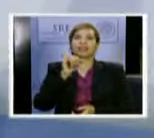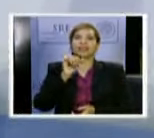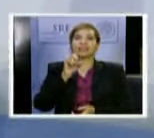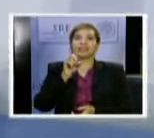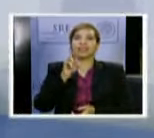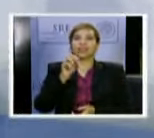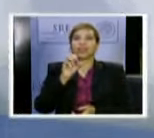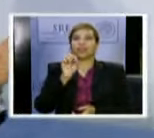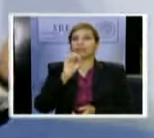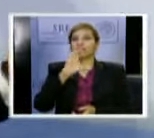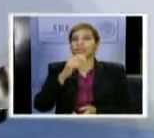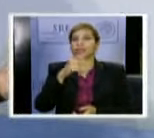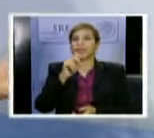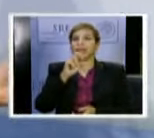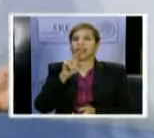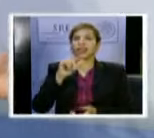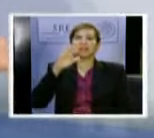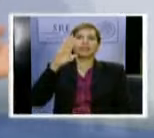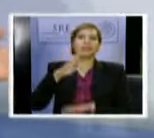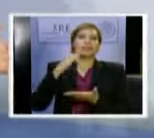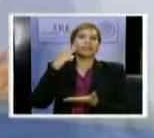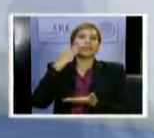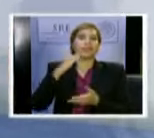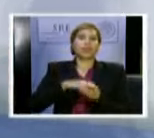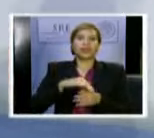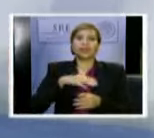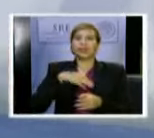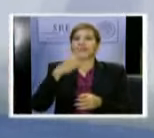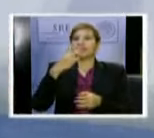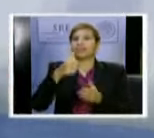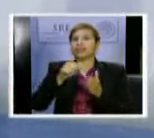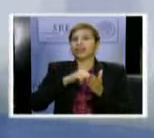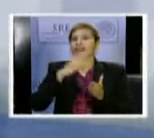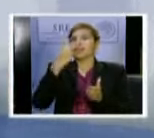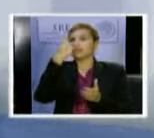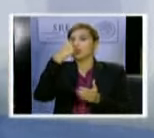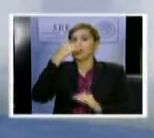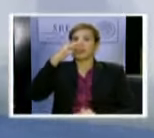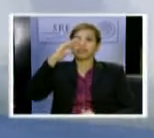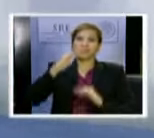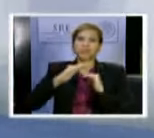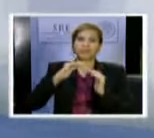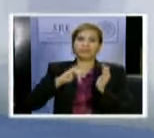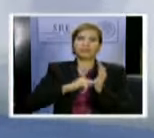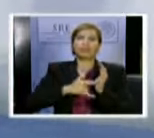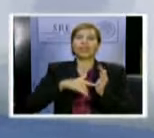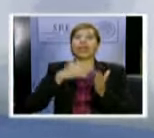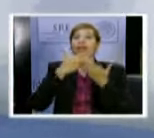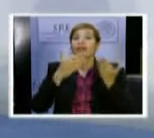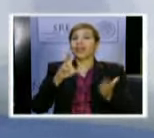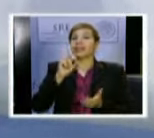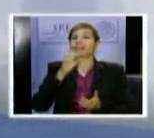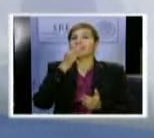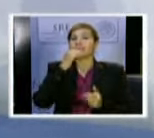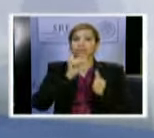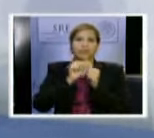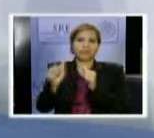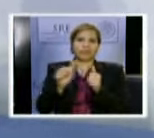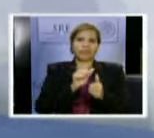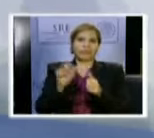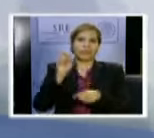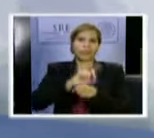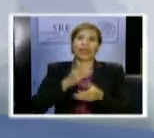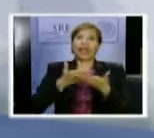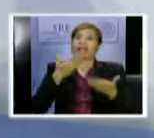los tiempos promedio hace 6 meses de 3 horas y media a un promedio de 30 minutos hoy día.